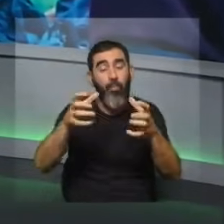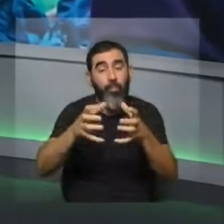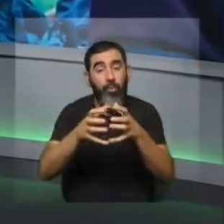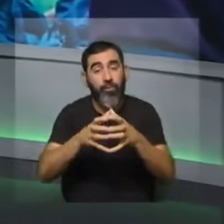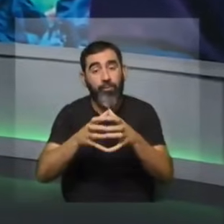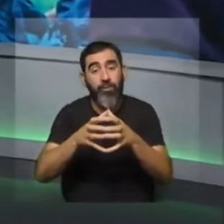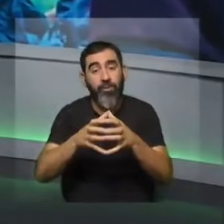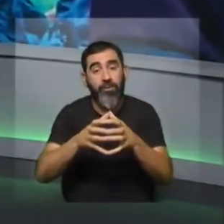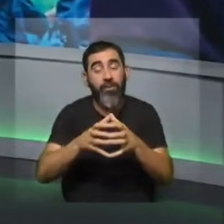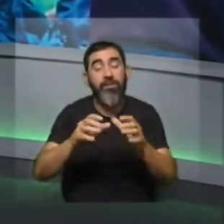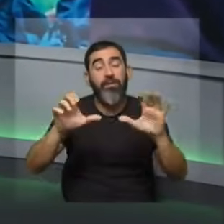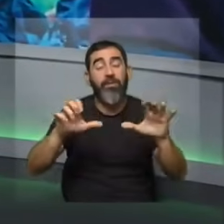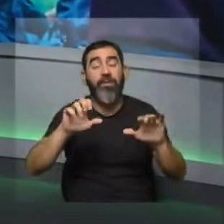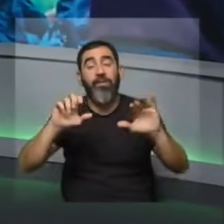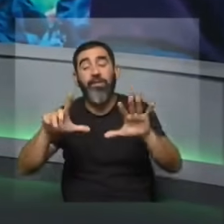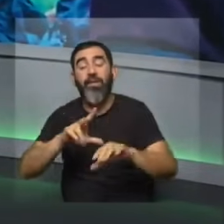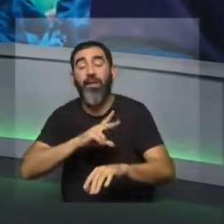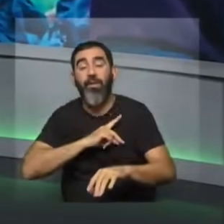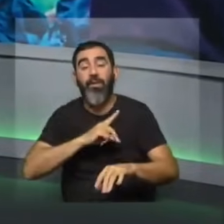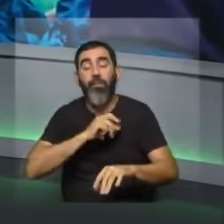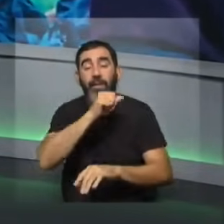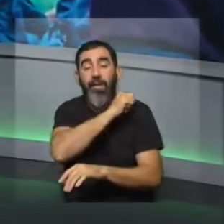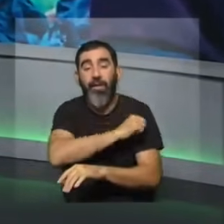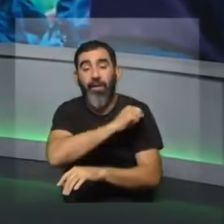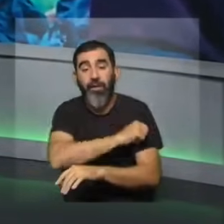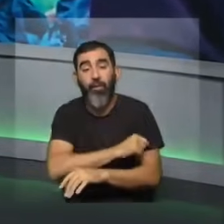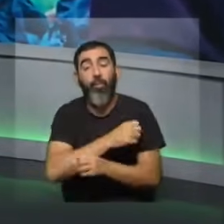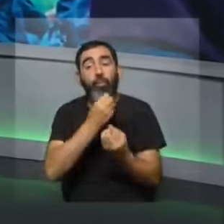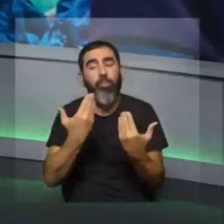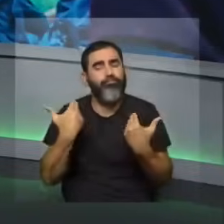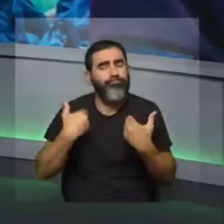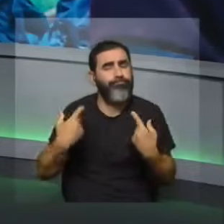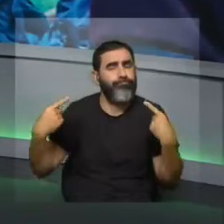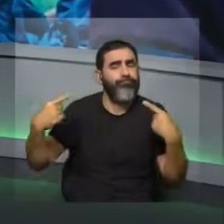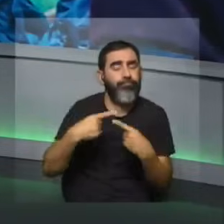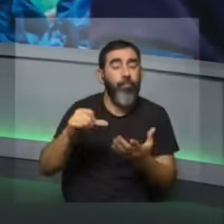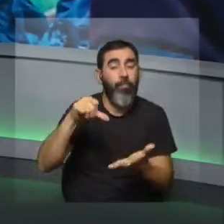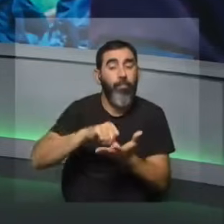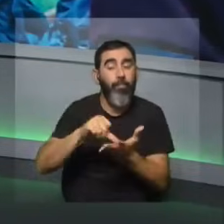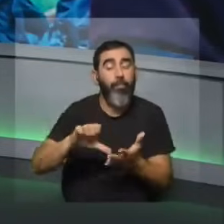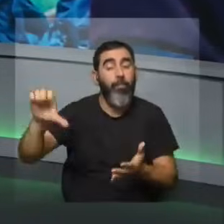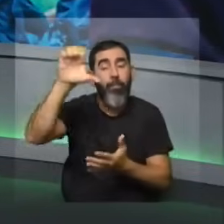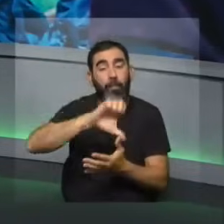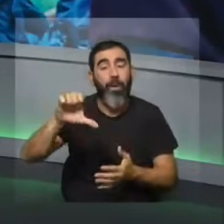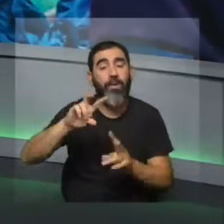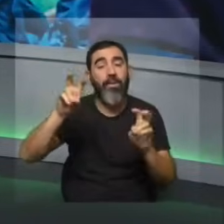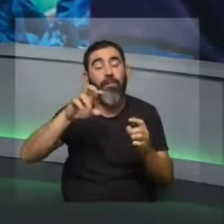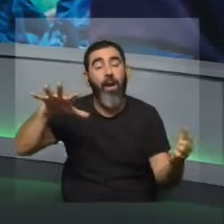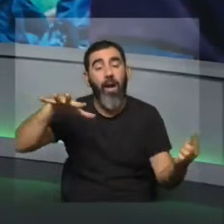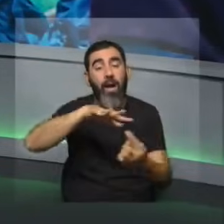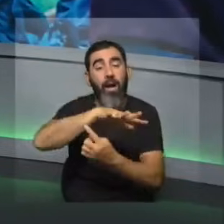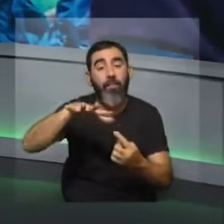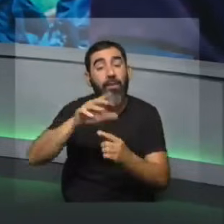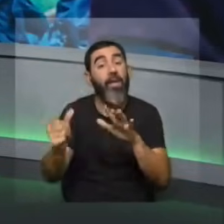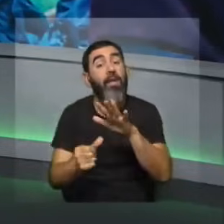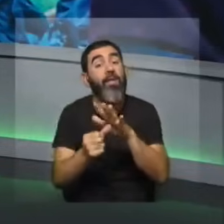que se va a realizar el 6 y 7 de diciembre ahora en Río de Janeiro, ante la postura contraria de varios países europeos por cuestiones ambientales